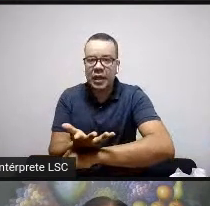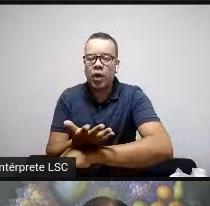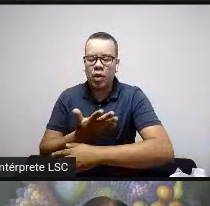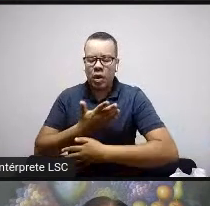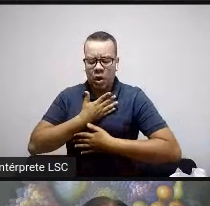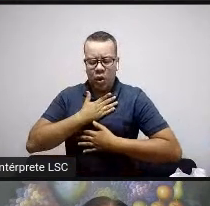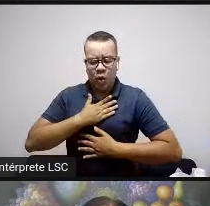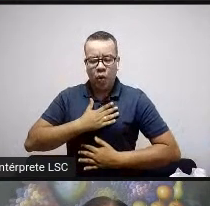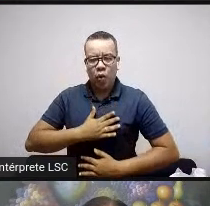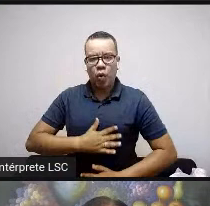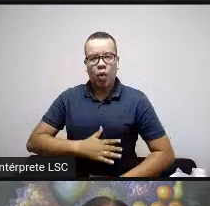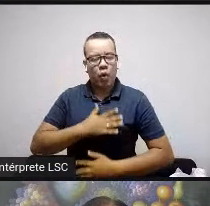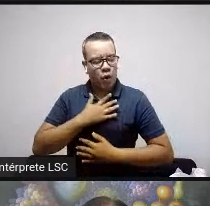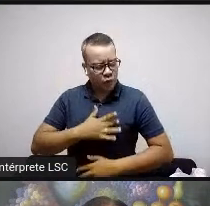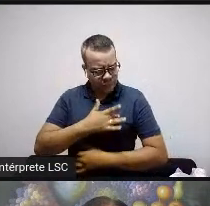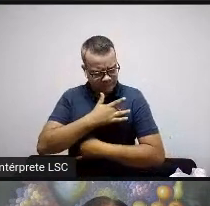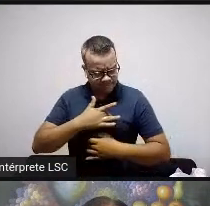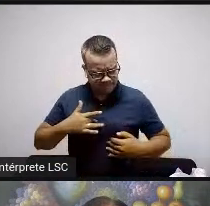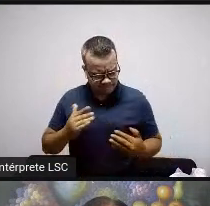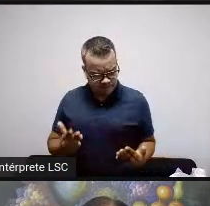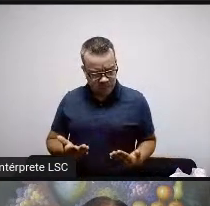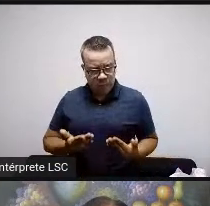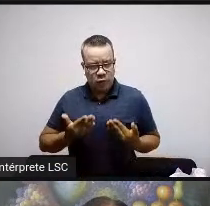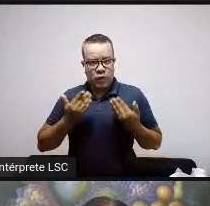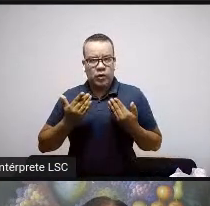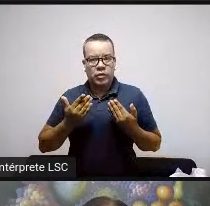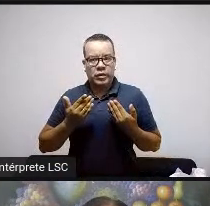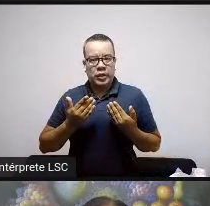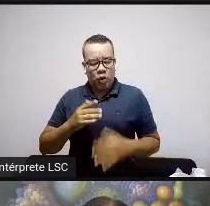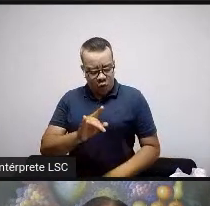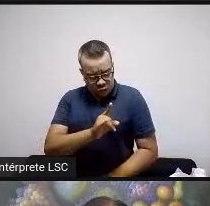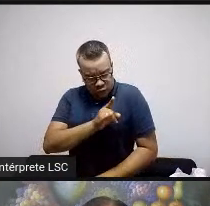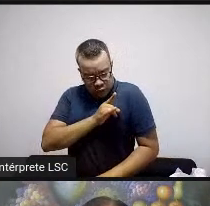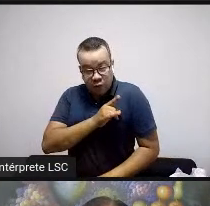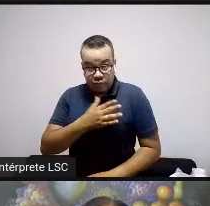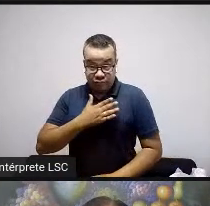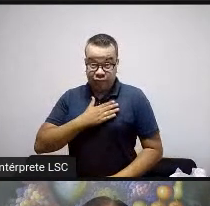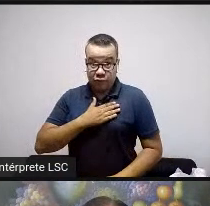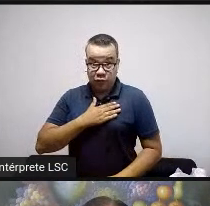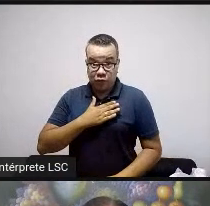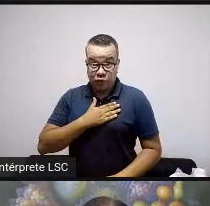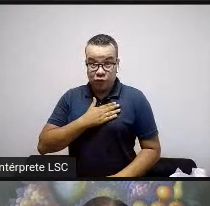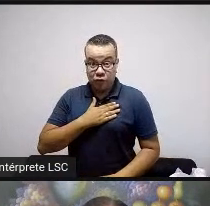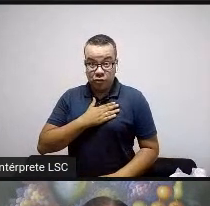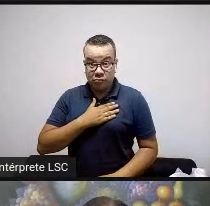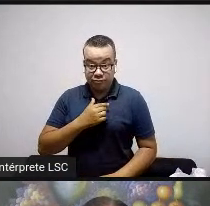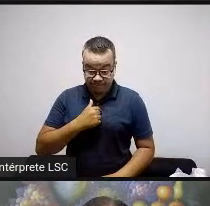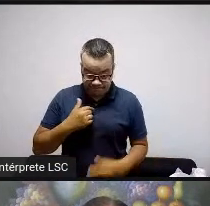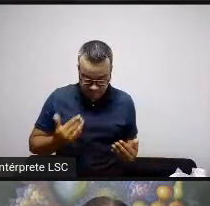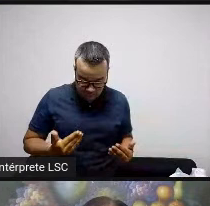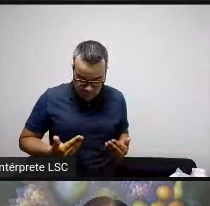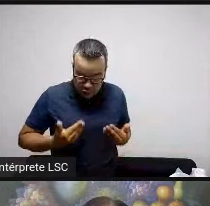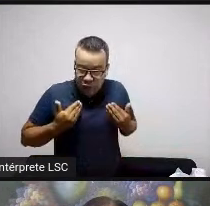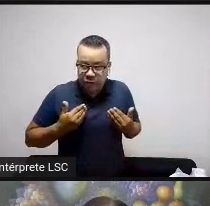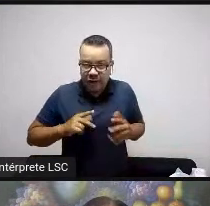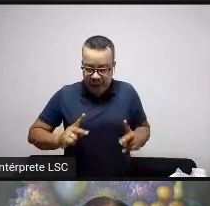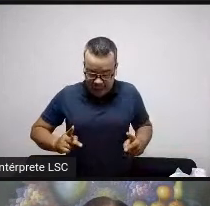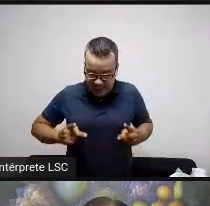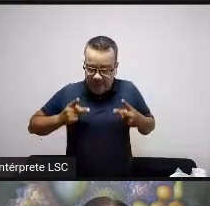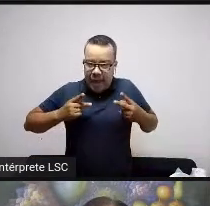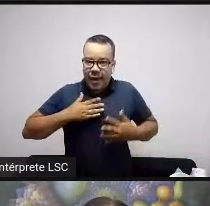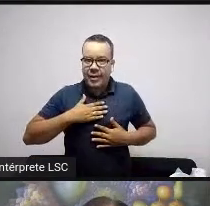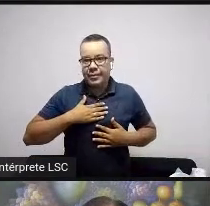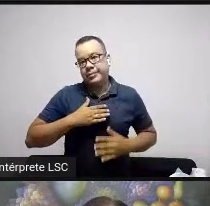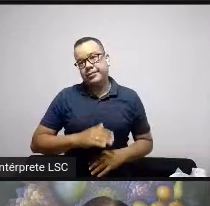otras sensibilidades, también hay la palabra sintiente, también hay una dignificación y sanación de la vida. Por